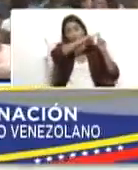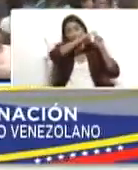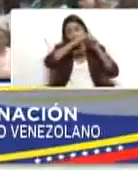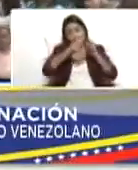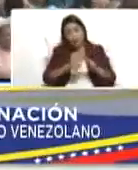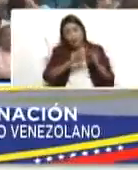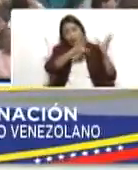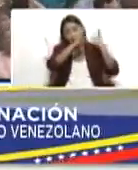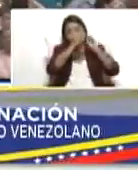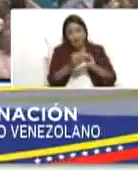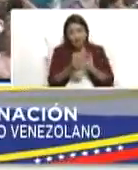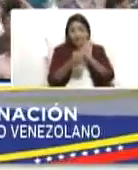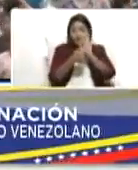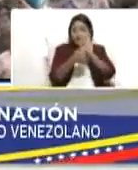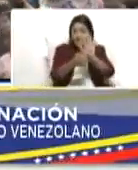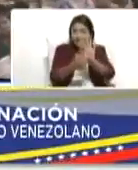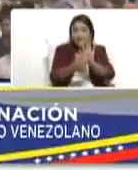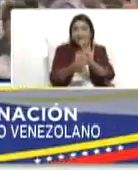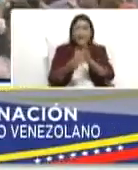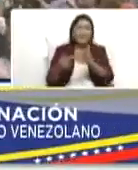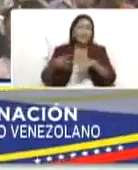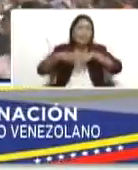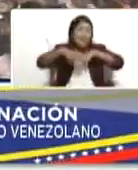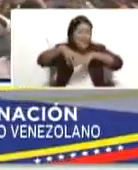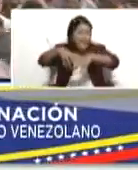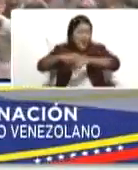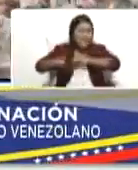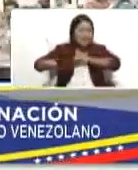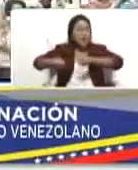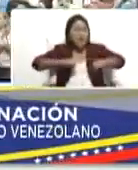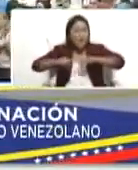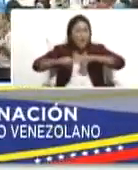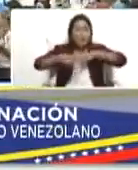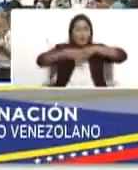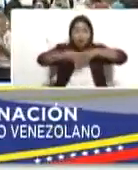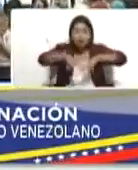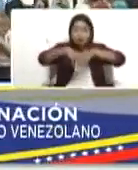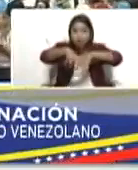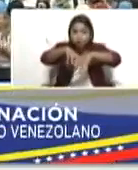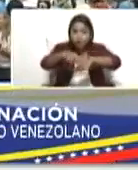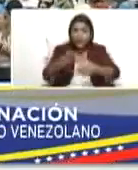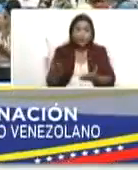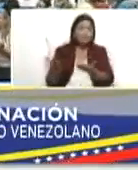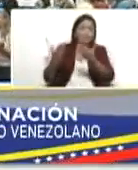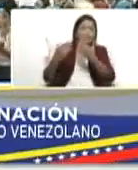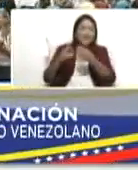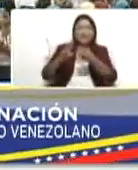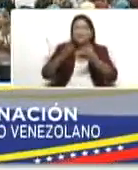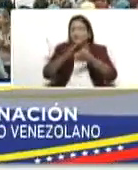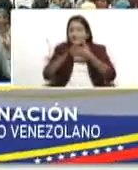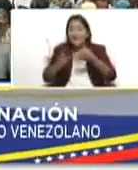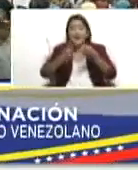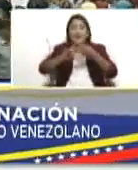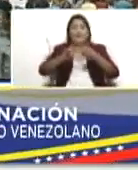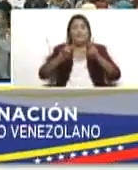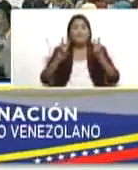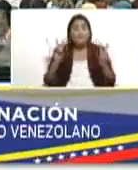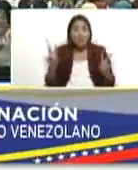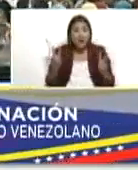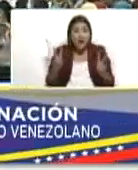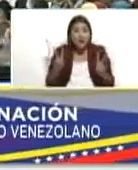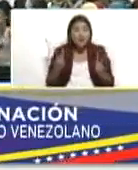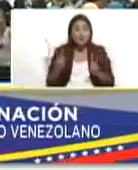a respaldar con su fuerza movilizada la paz y la búsqueda de la